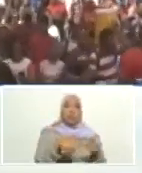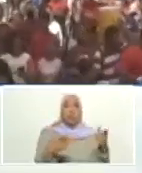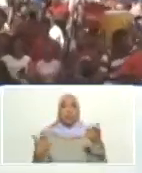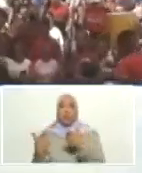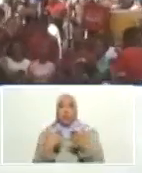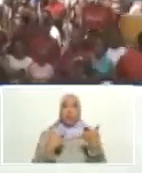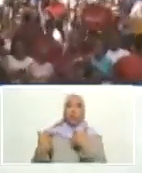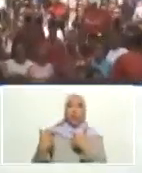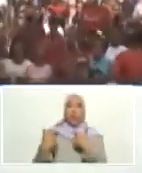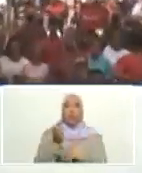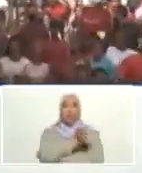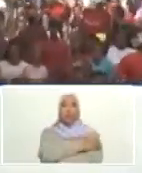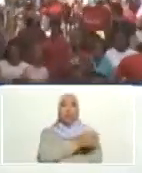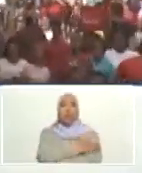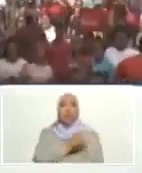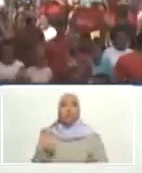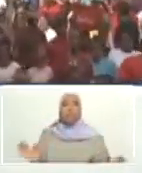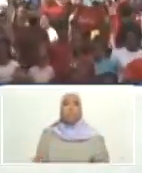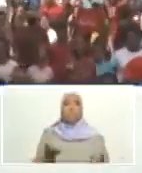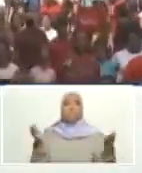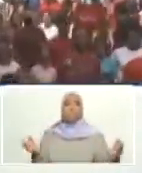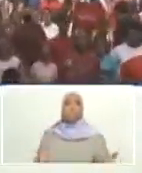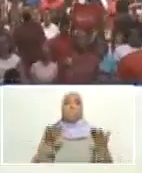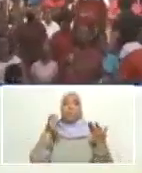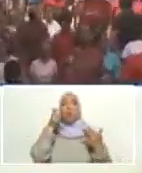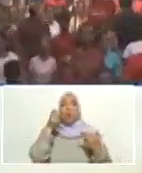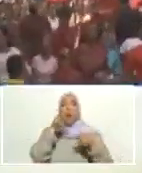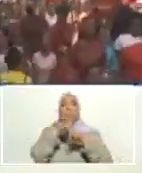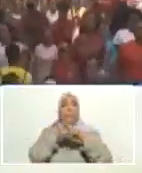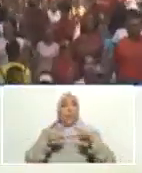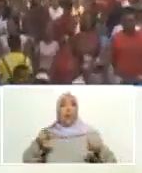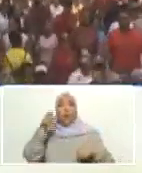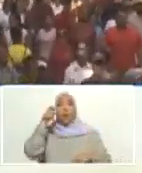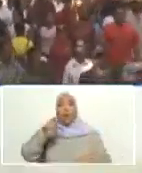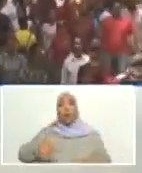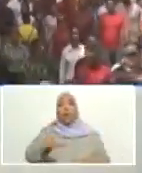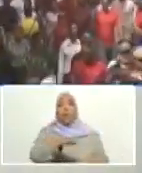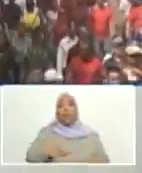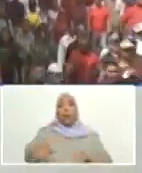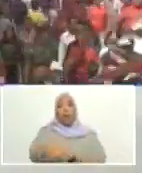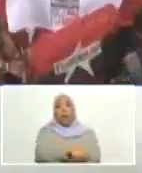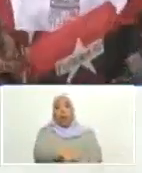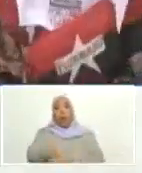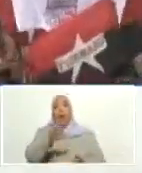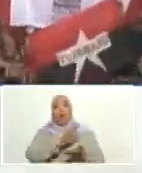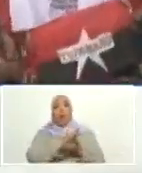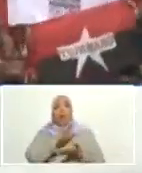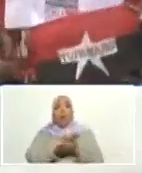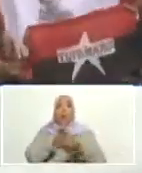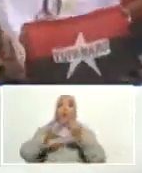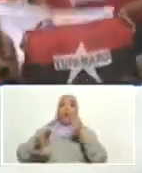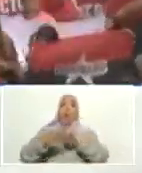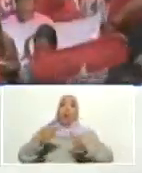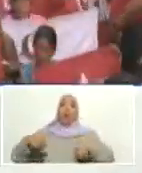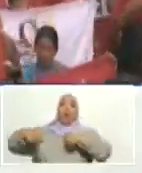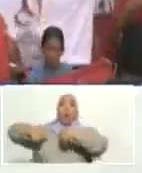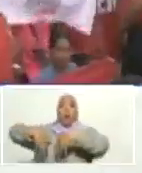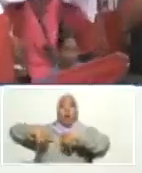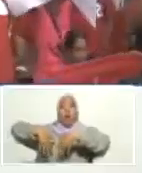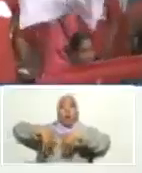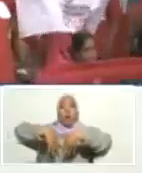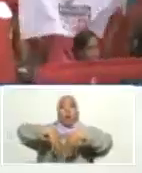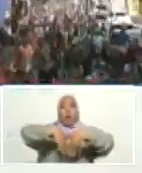Provocaron al pueblo y el pueblo le respondió en la calle, en paz, movilizado